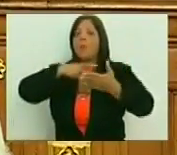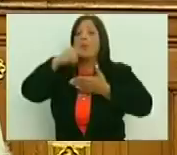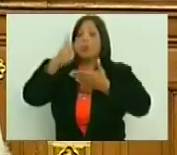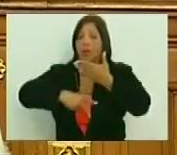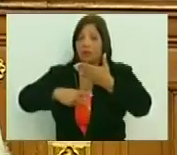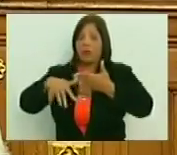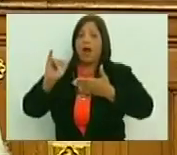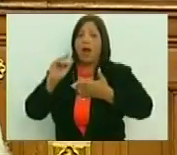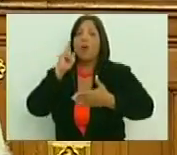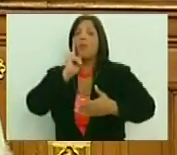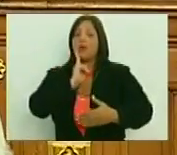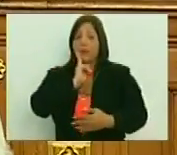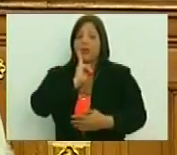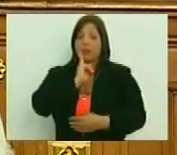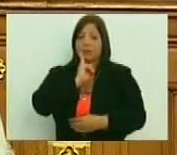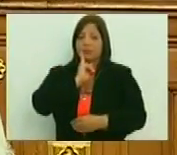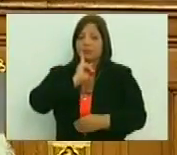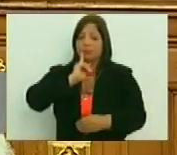precisamente bolivarianos,